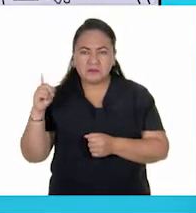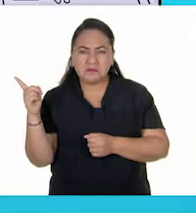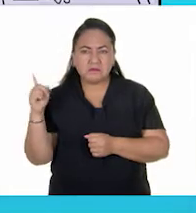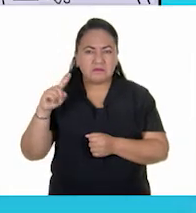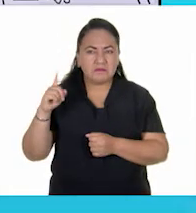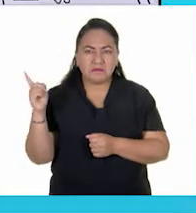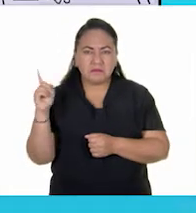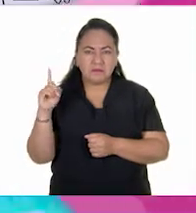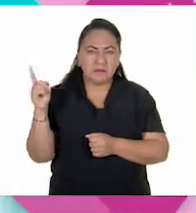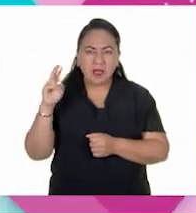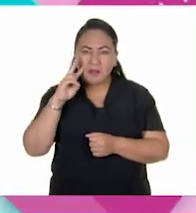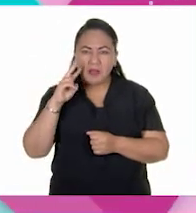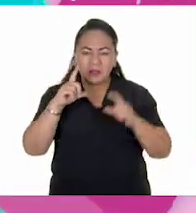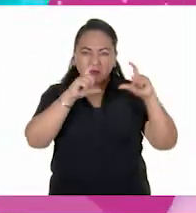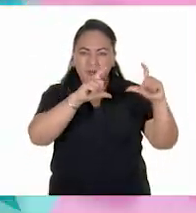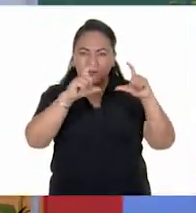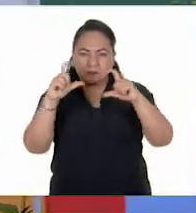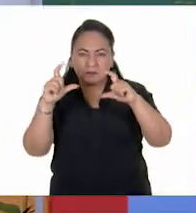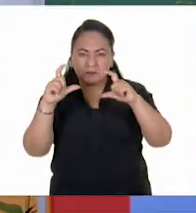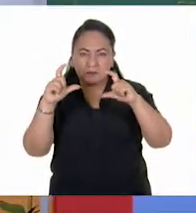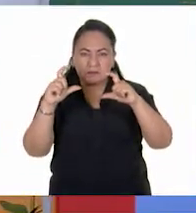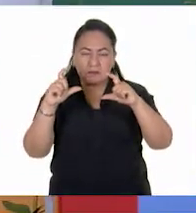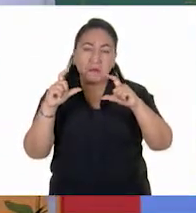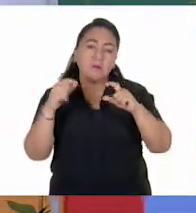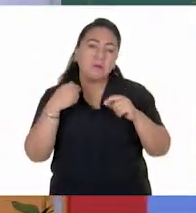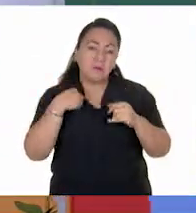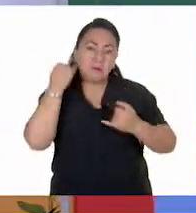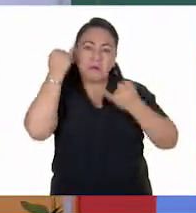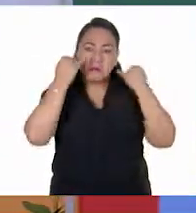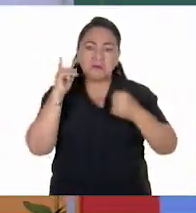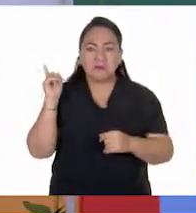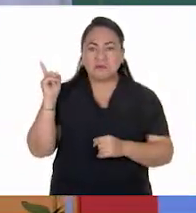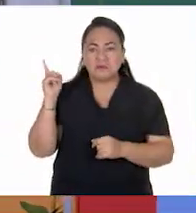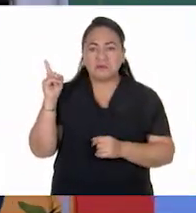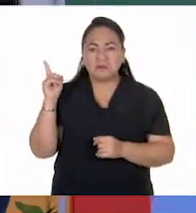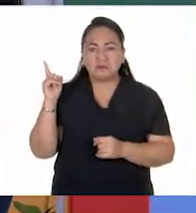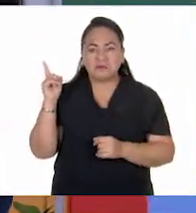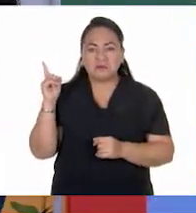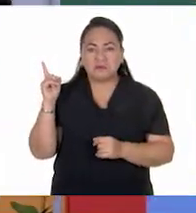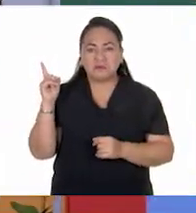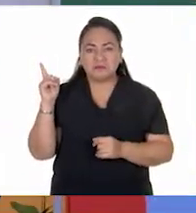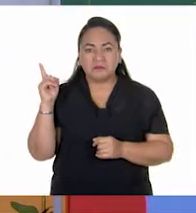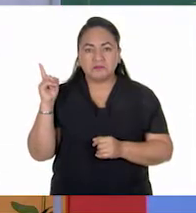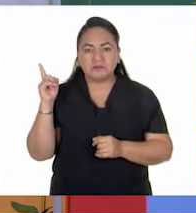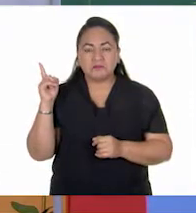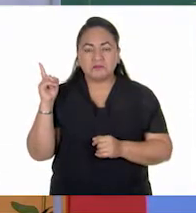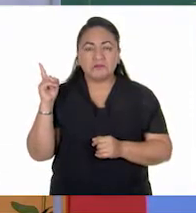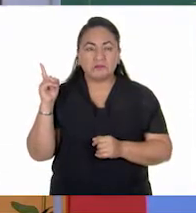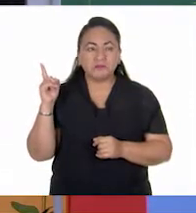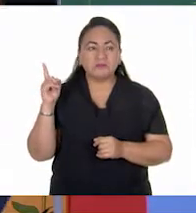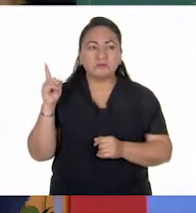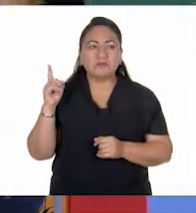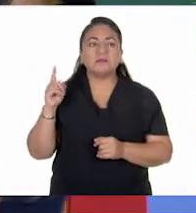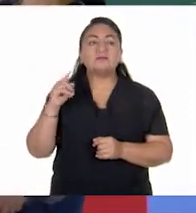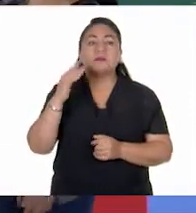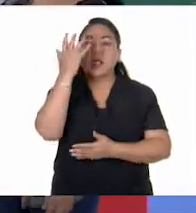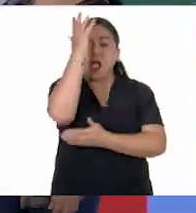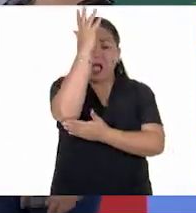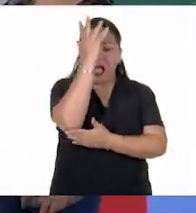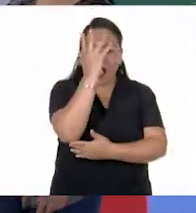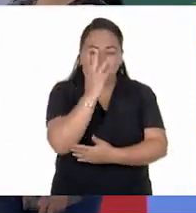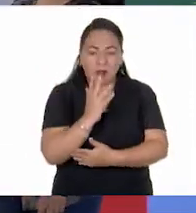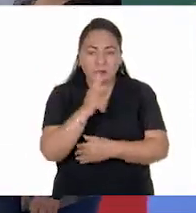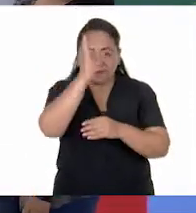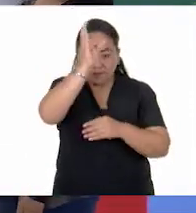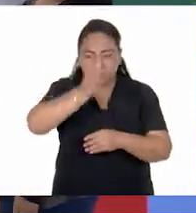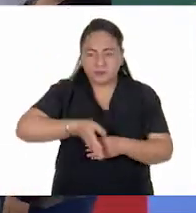ven como circulares son estas, me imagino. Muy bien. todos estos son los árboles que están aquí.